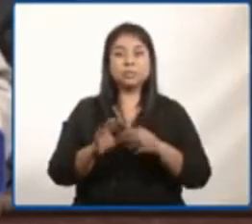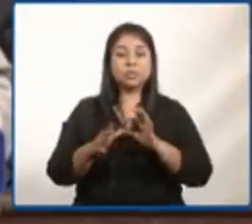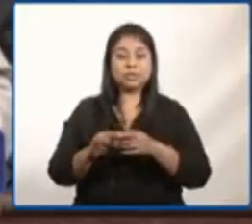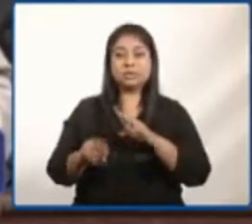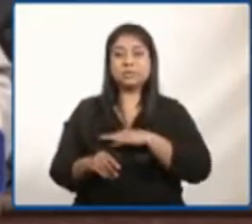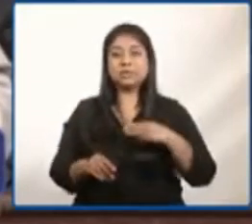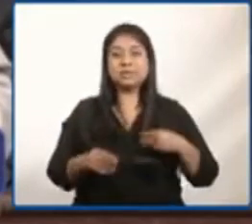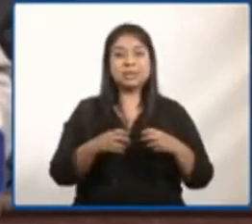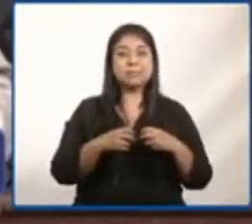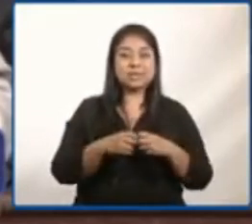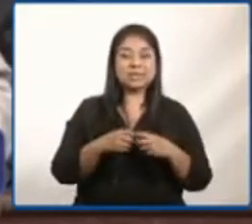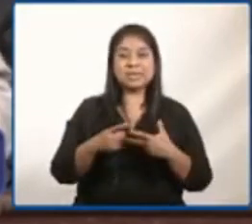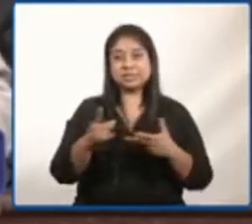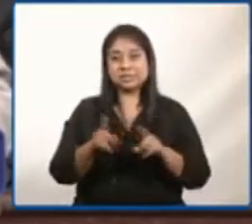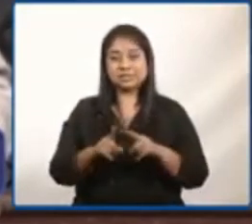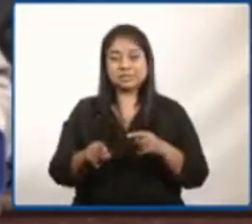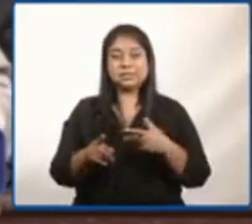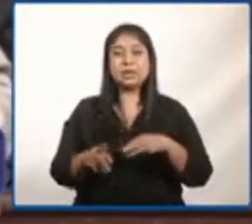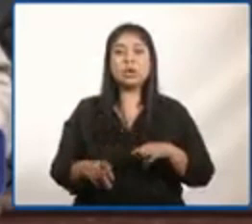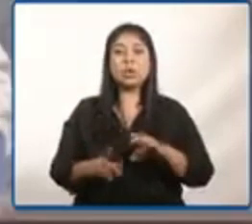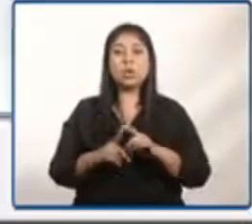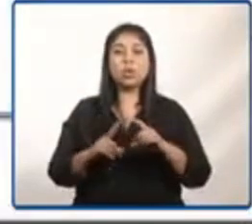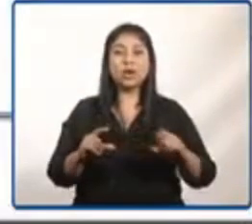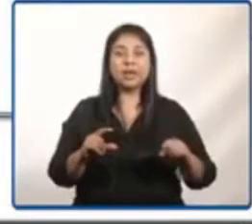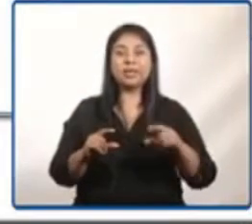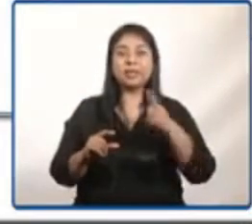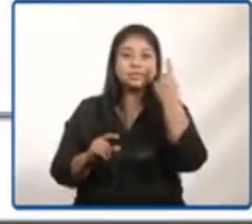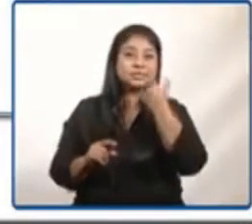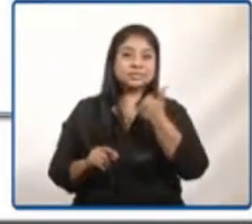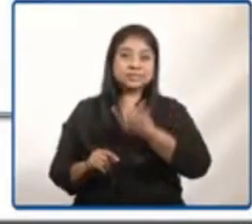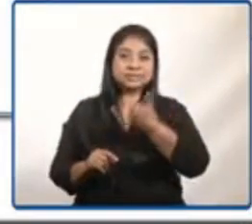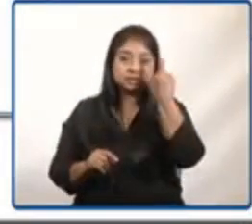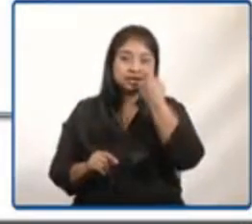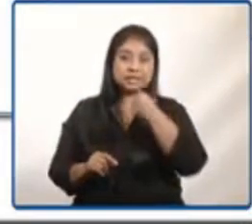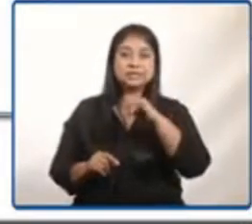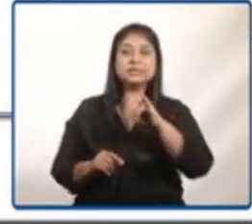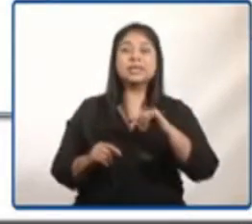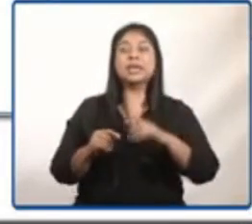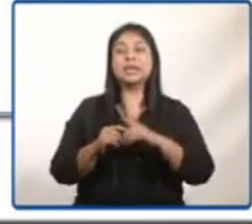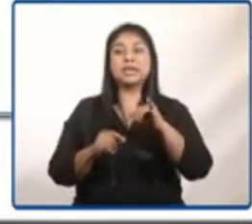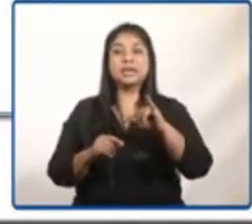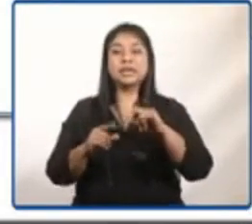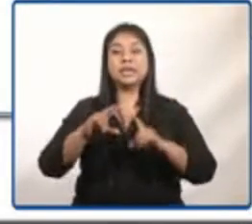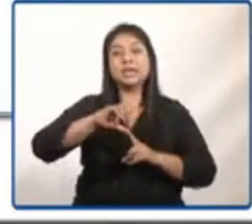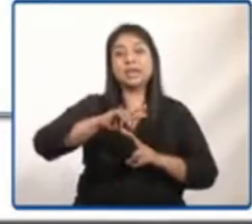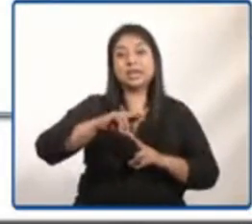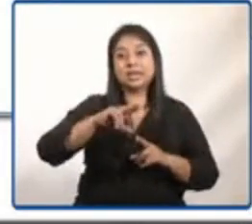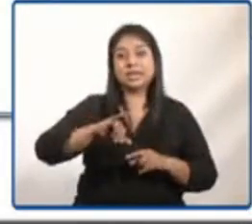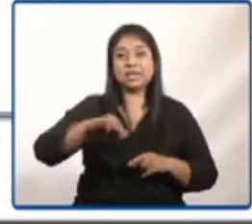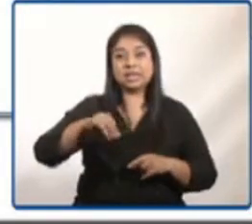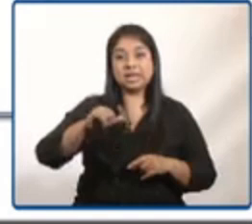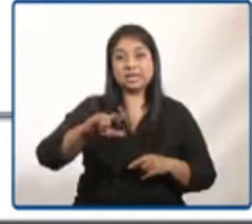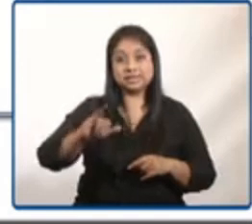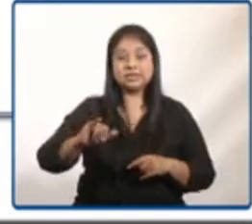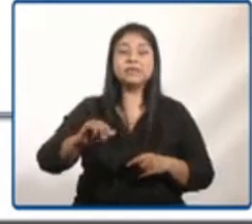de Ambiente, CONRED como tal, la SAAS, el INGUAT, INACIF, la PGN, también los cuerpos